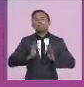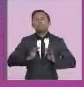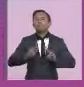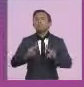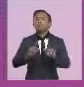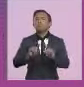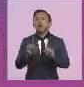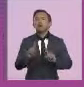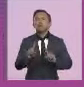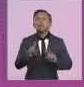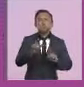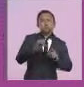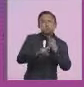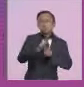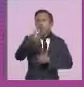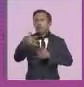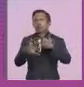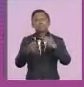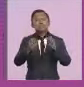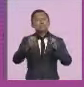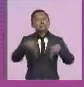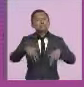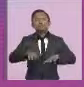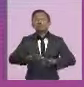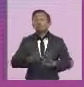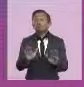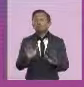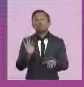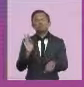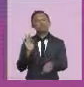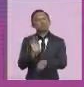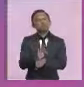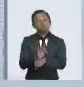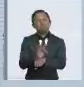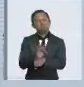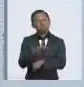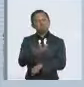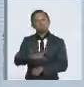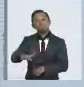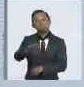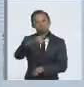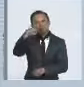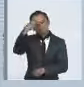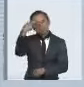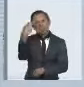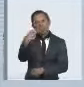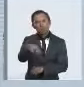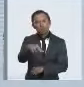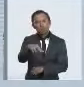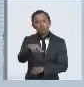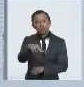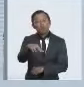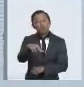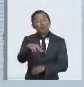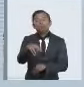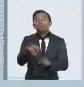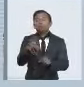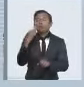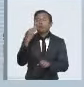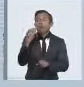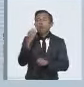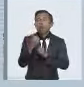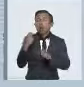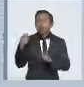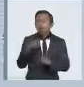ser para bien de todos los mexicanos. Se va a tener, como no ha sucedido en los últimos